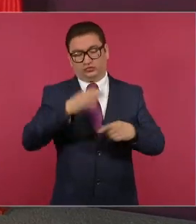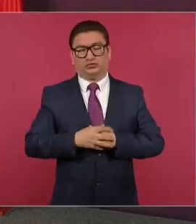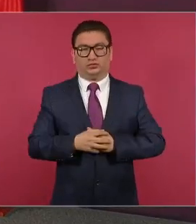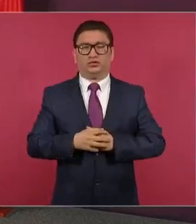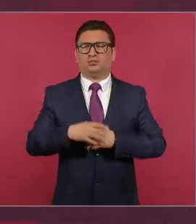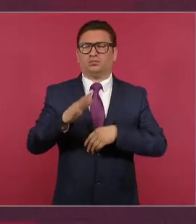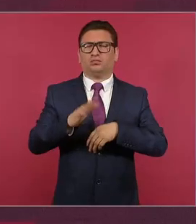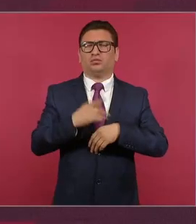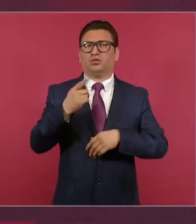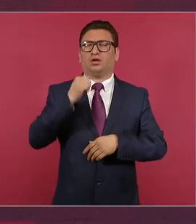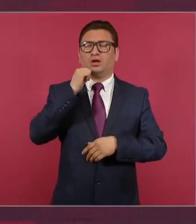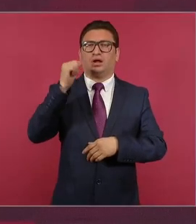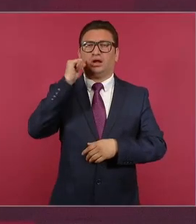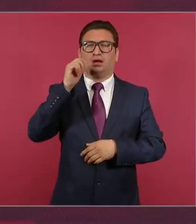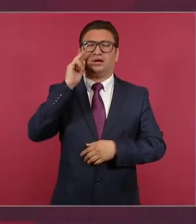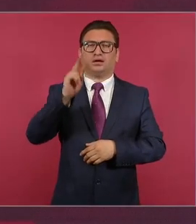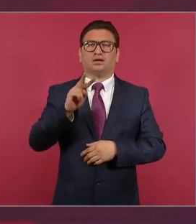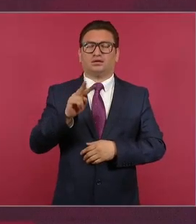un